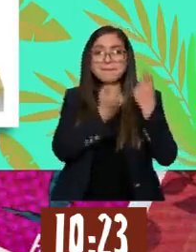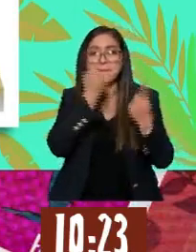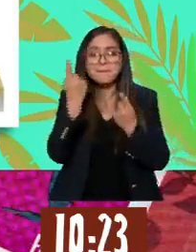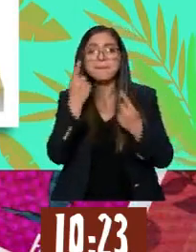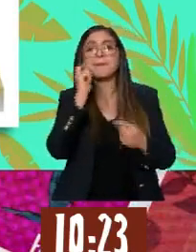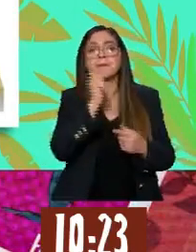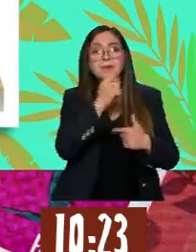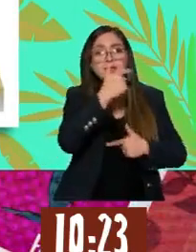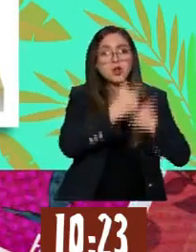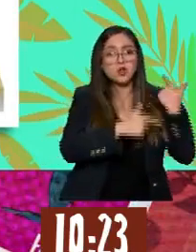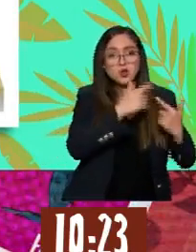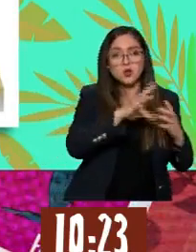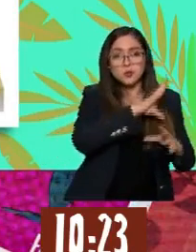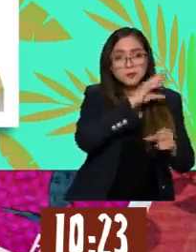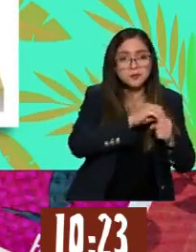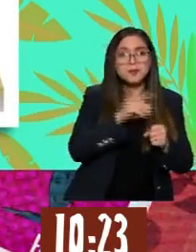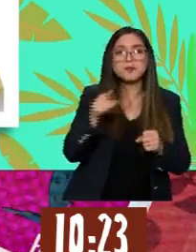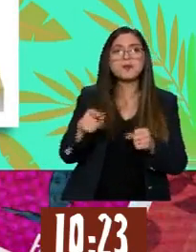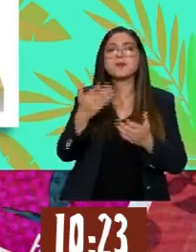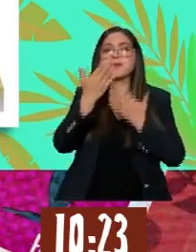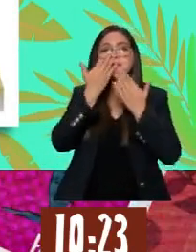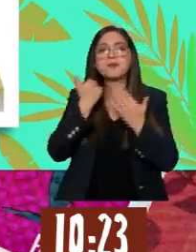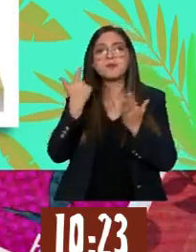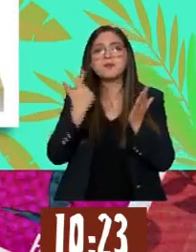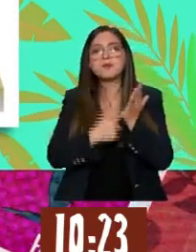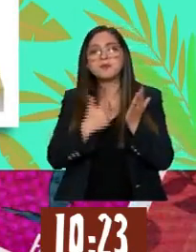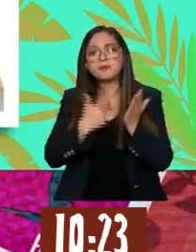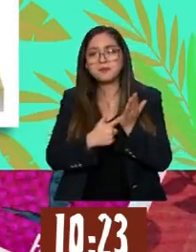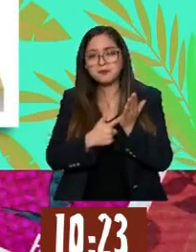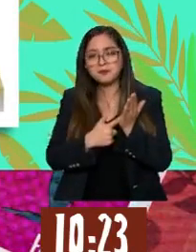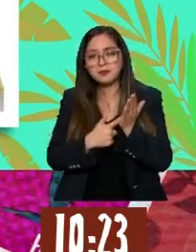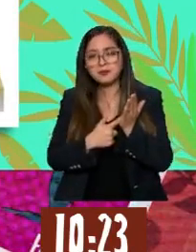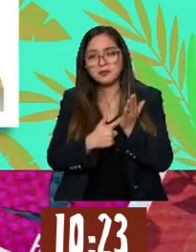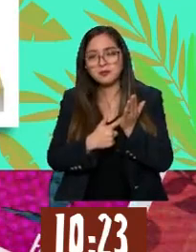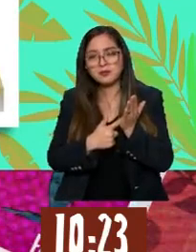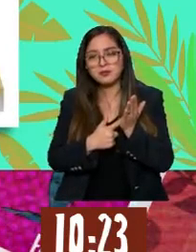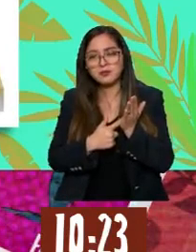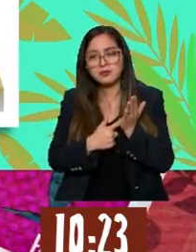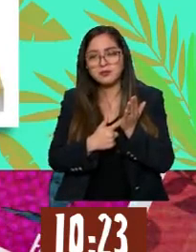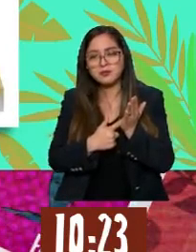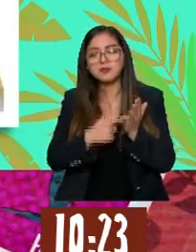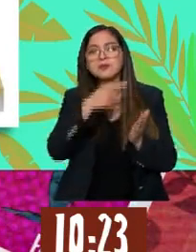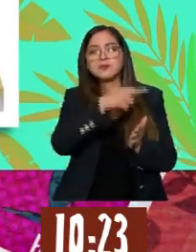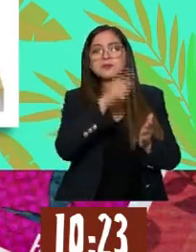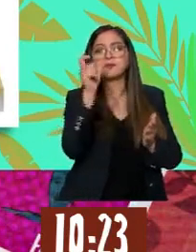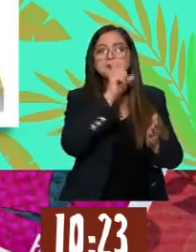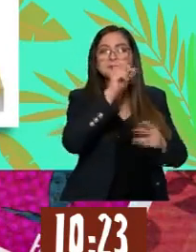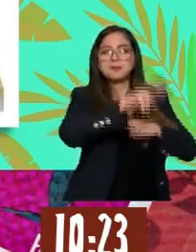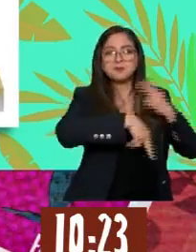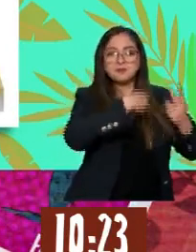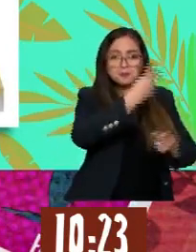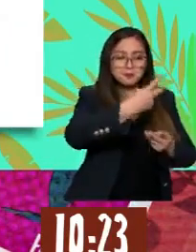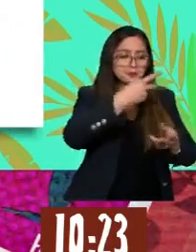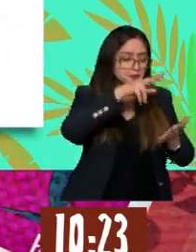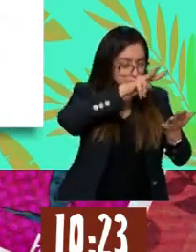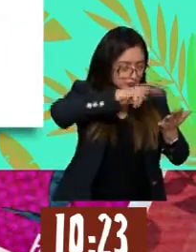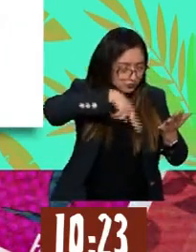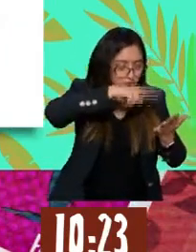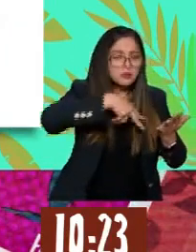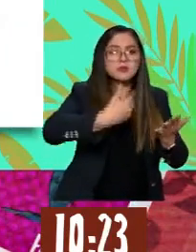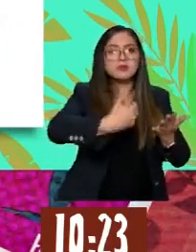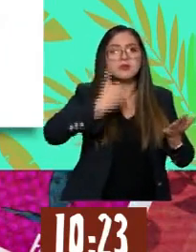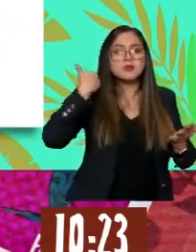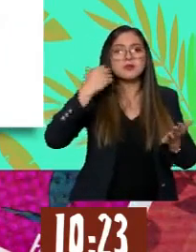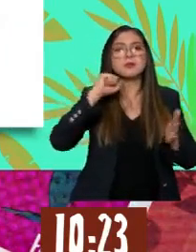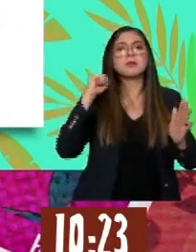grasa vegetal ni grasa, Oye, pues bueno, hay que leerle la etiqueta, chato. Pero lo que pasa